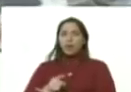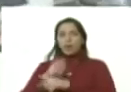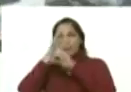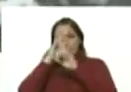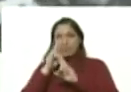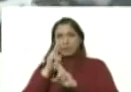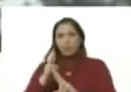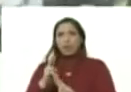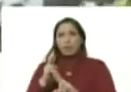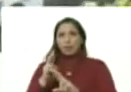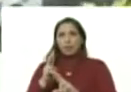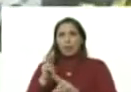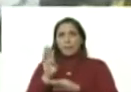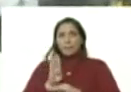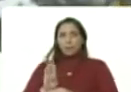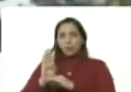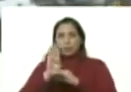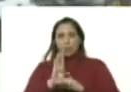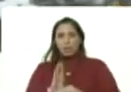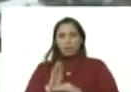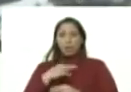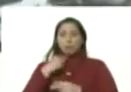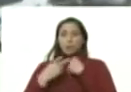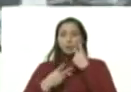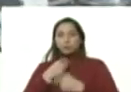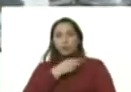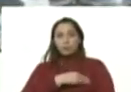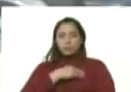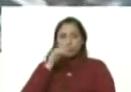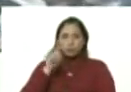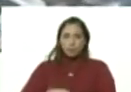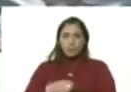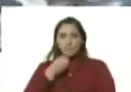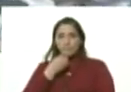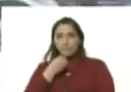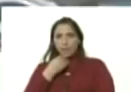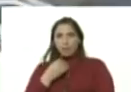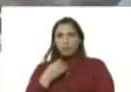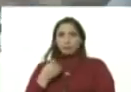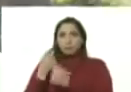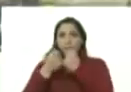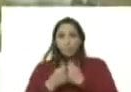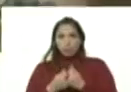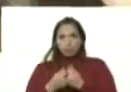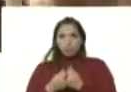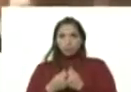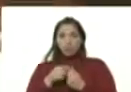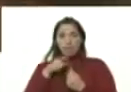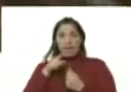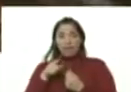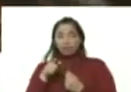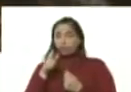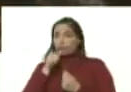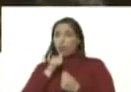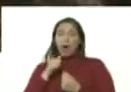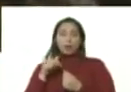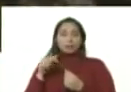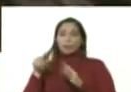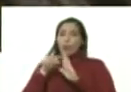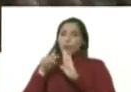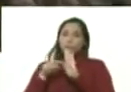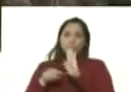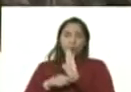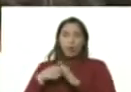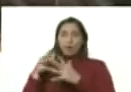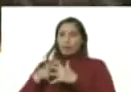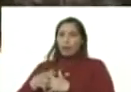en caso de conflicto armado, los locales de la misión, así como sus bienes y sus archivos. Esto lo incumplió Estados Unidos definitivamente